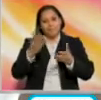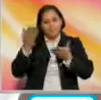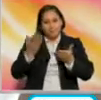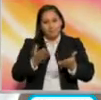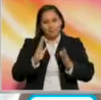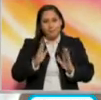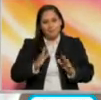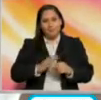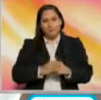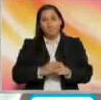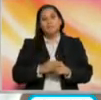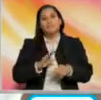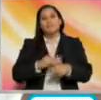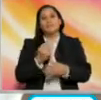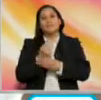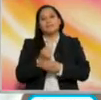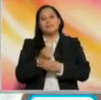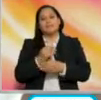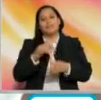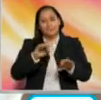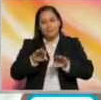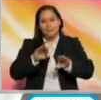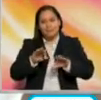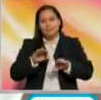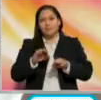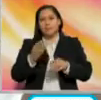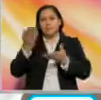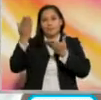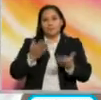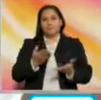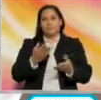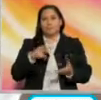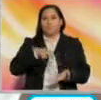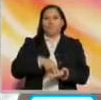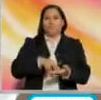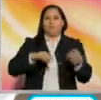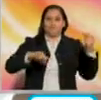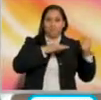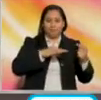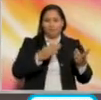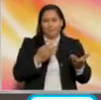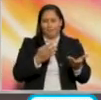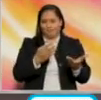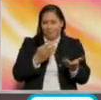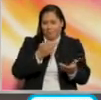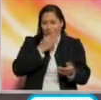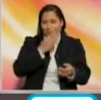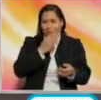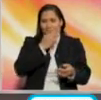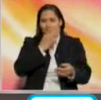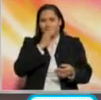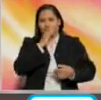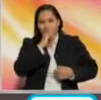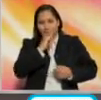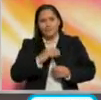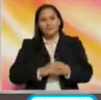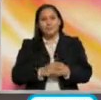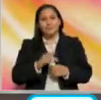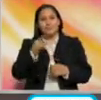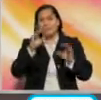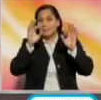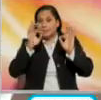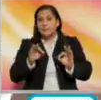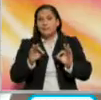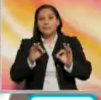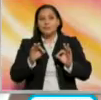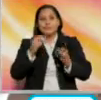el resultado es el largo trabajo. Tampoco puedes venir aquí y subir así y luego bajar así de repente, ¿no? Porque Entonces, comentábamos, tienes un